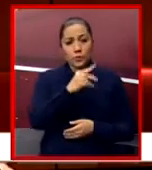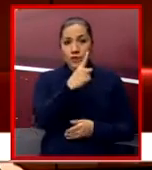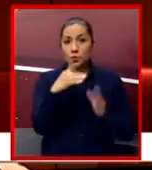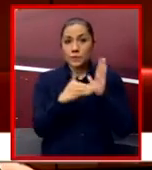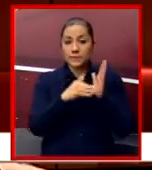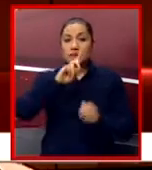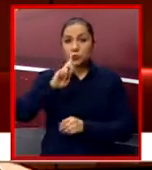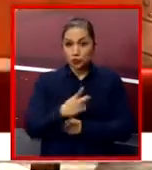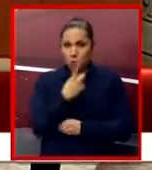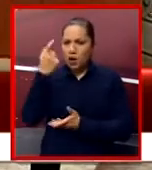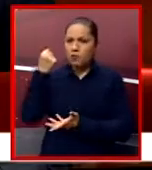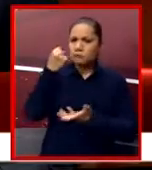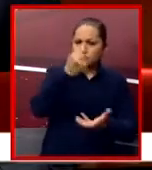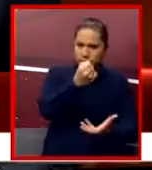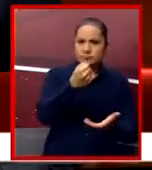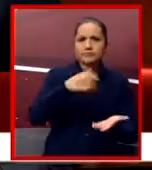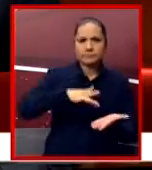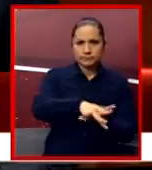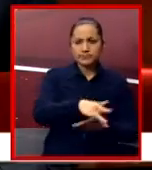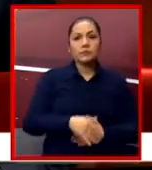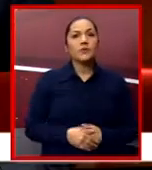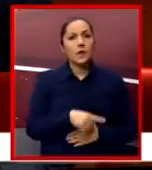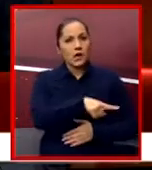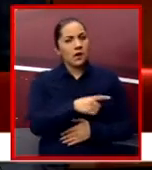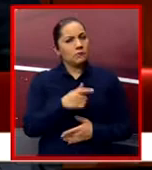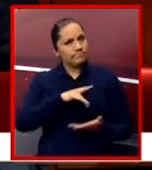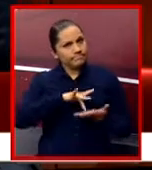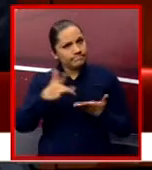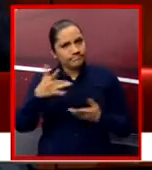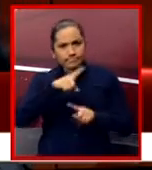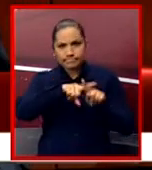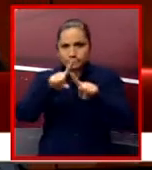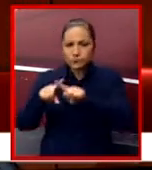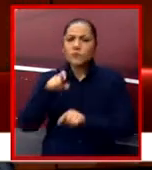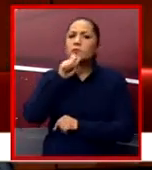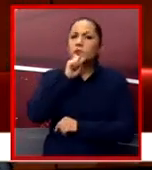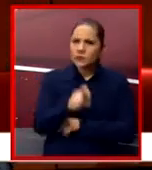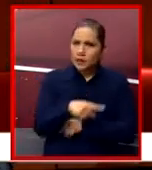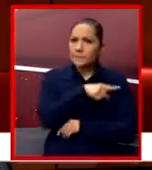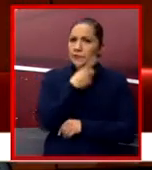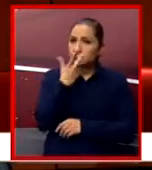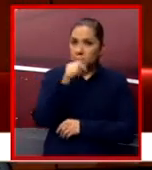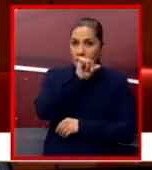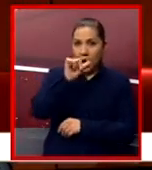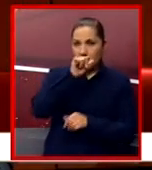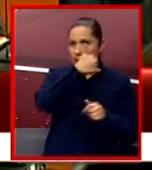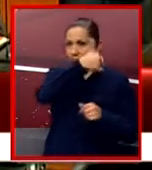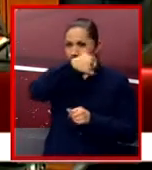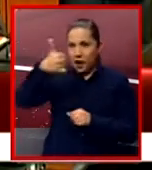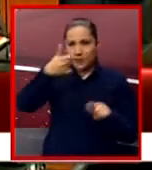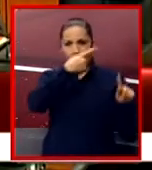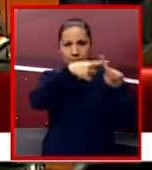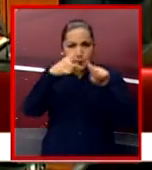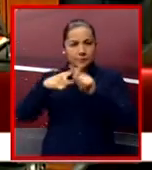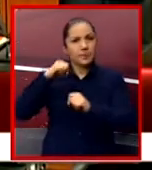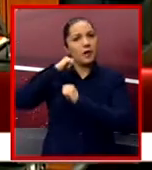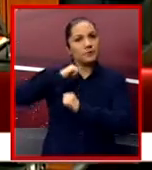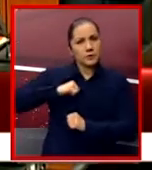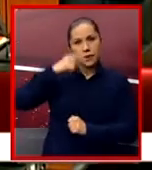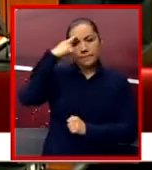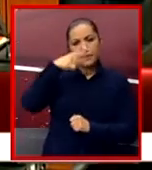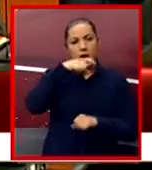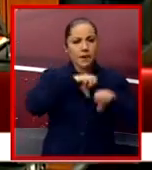$2.791.000. Bueno, reconoció también que todas las representaciones diplomáticas tienen un titular nombrado por el Ejecutivo y ratificado por el Senado